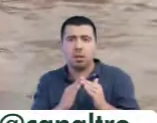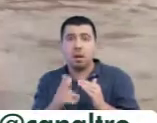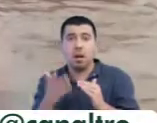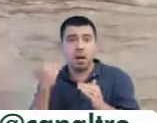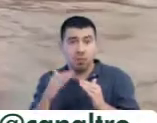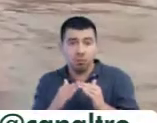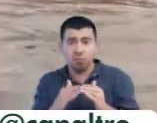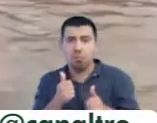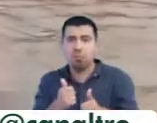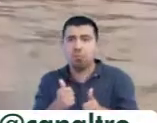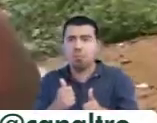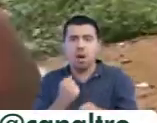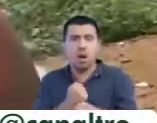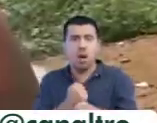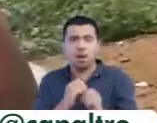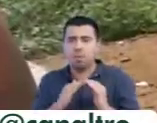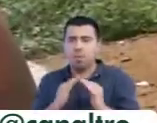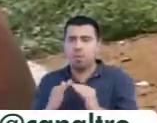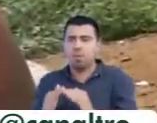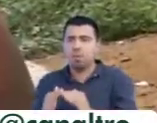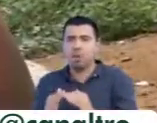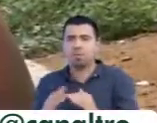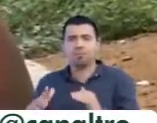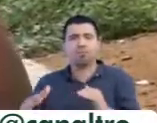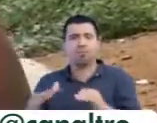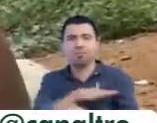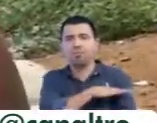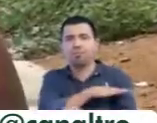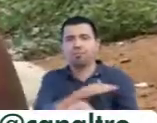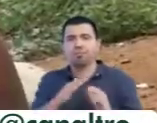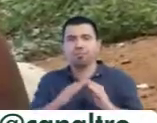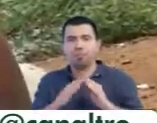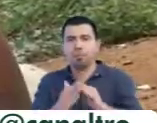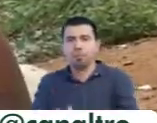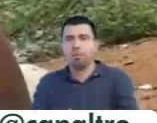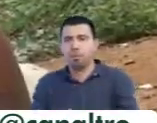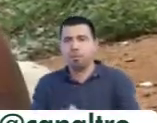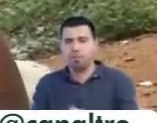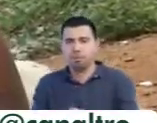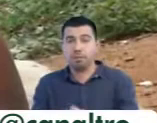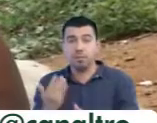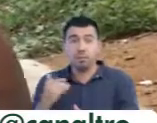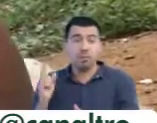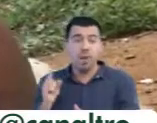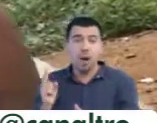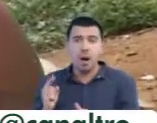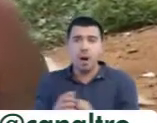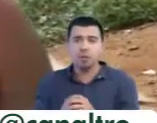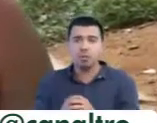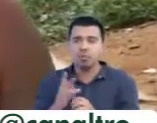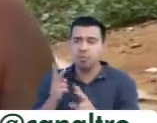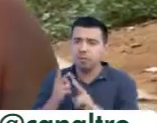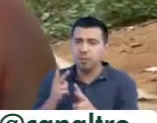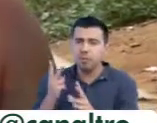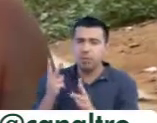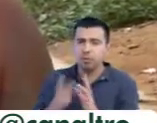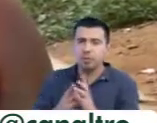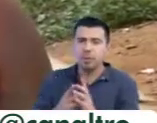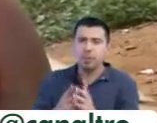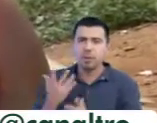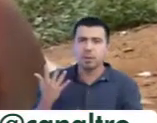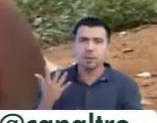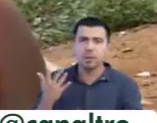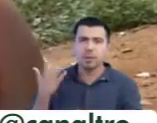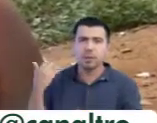llamaba Jardines de Convivir. Pues no queremos que vuelva a pasar lo que pasó hace muchos años, que fue en el 2005, que hubo